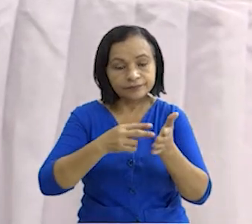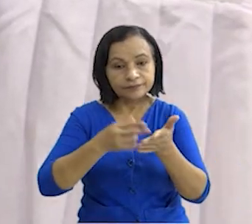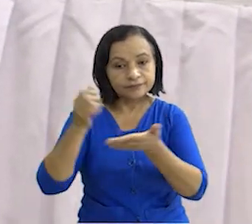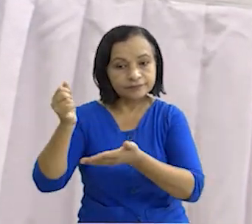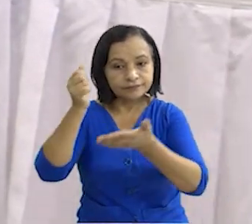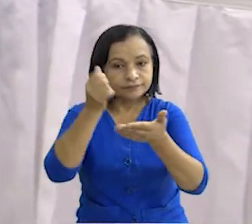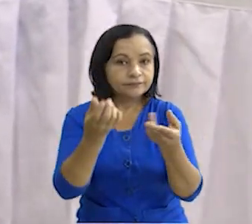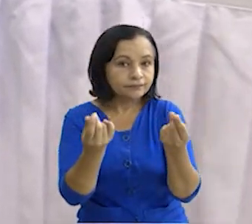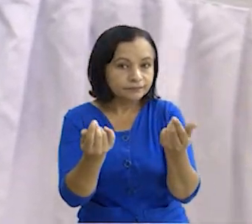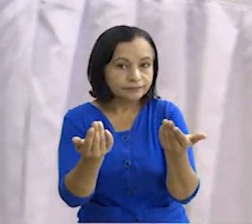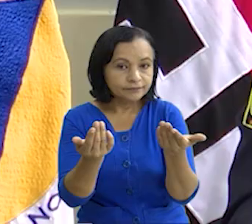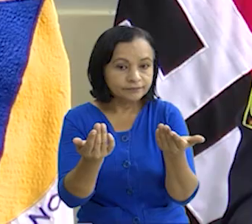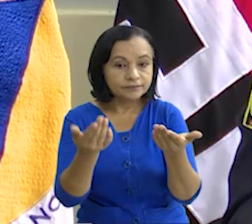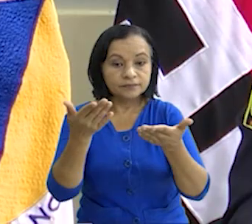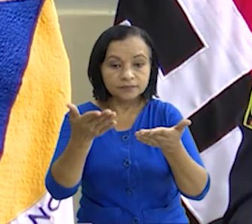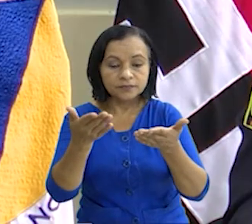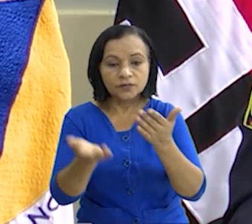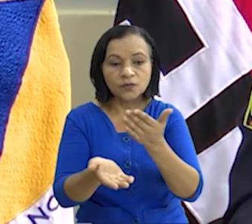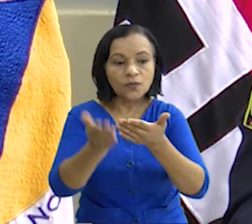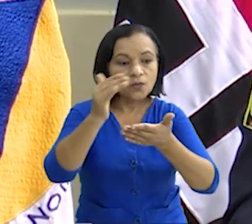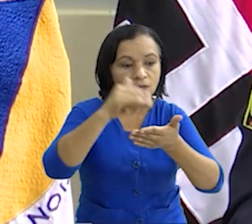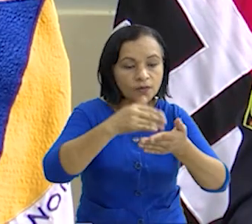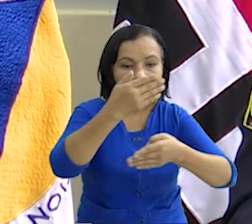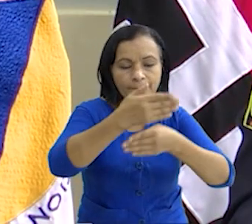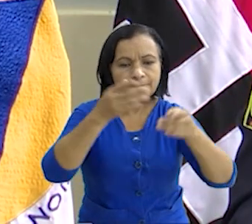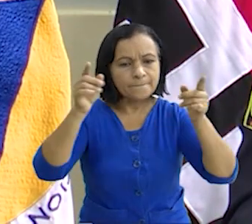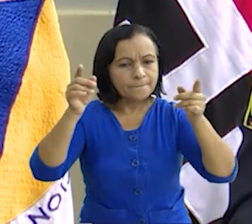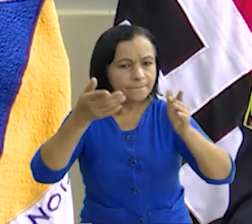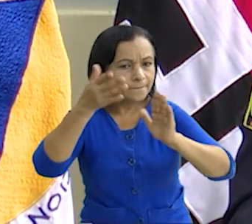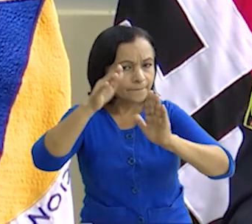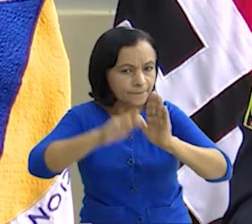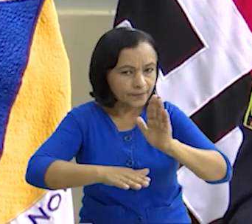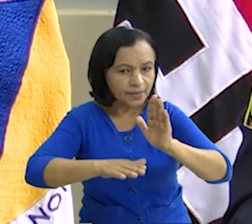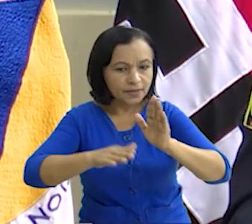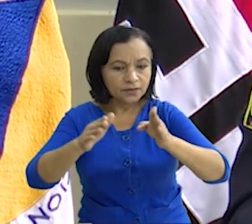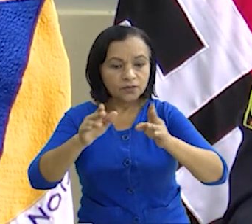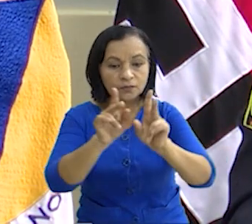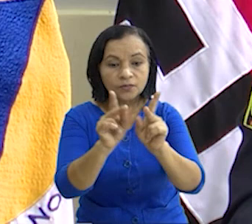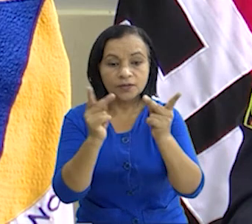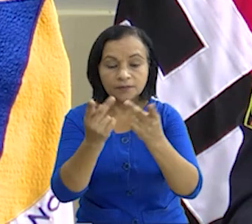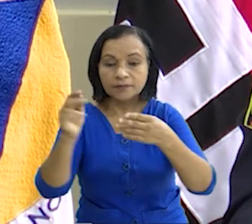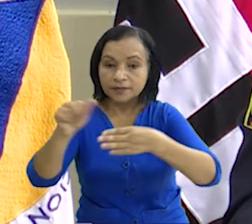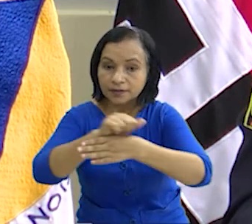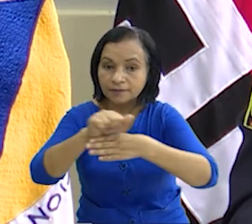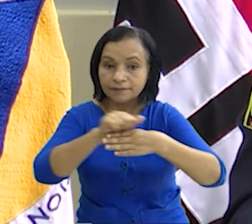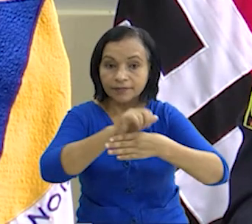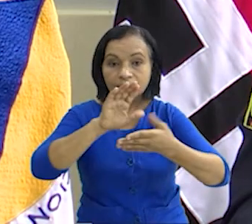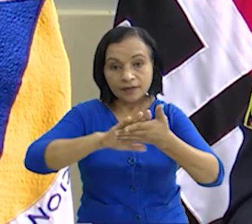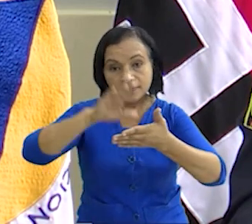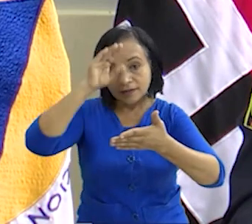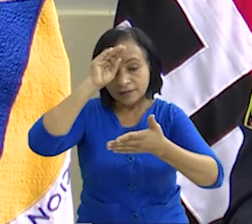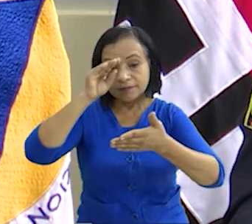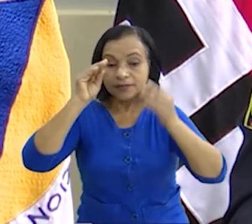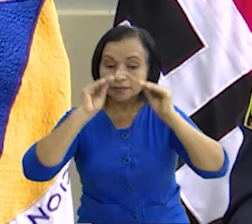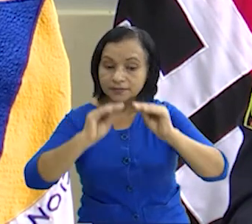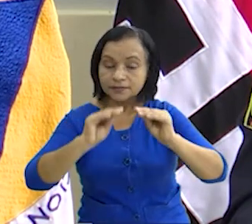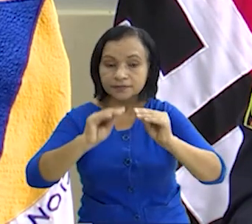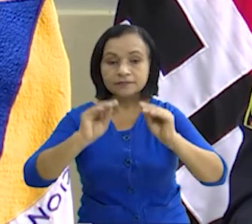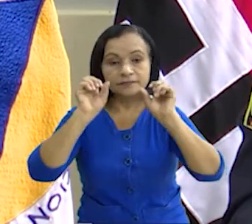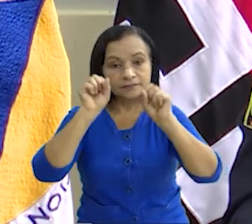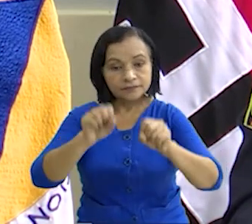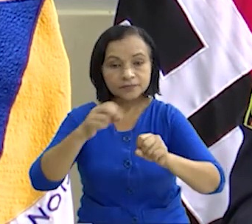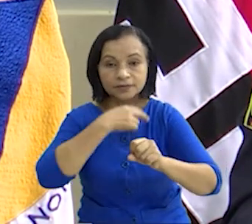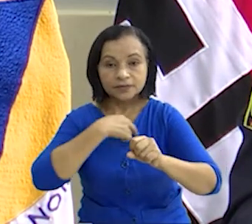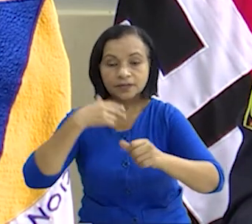inversión, porque los costos de recuperación son menores en tanto la población está preparada y está educada para poder